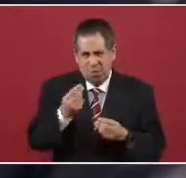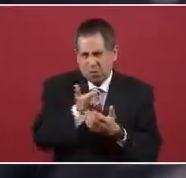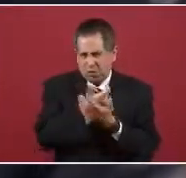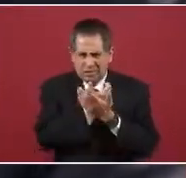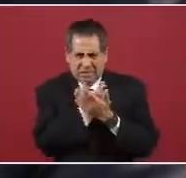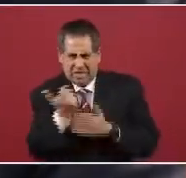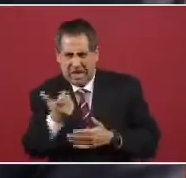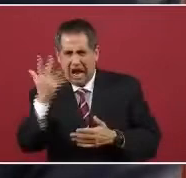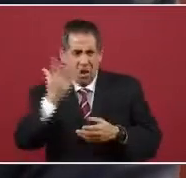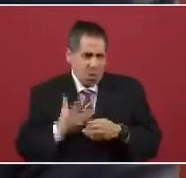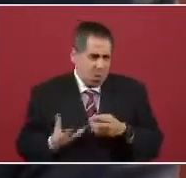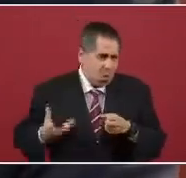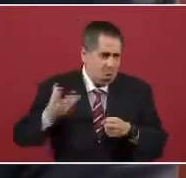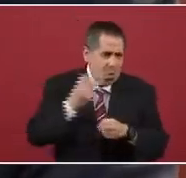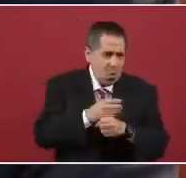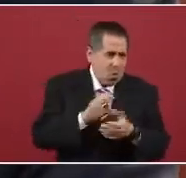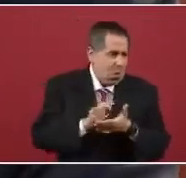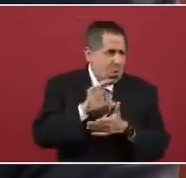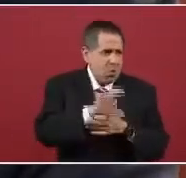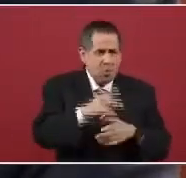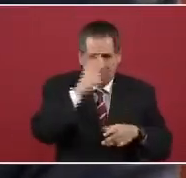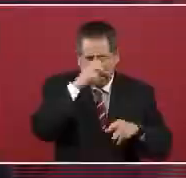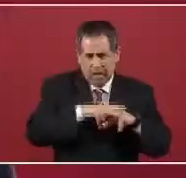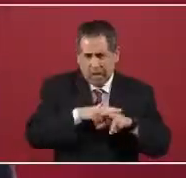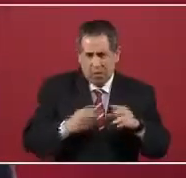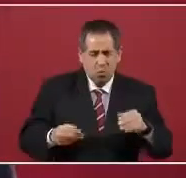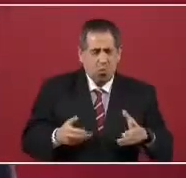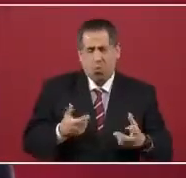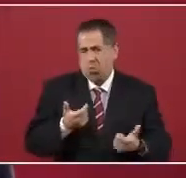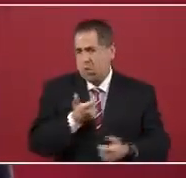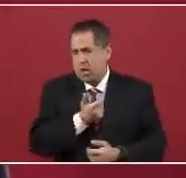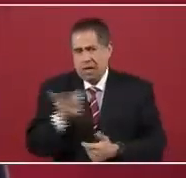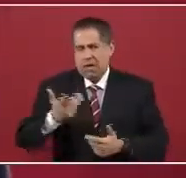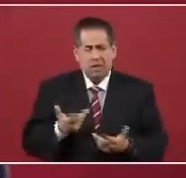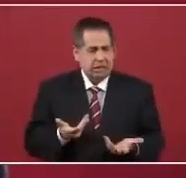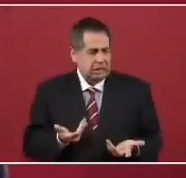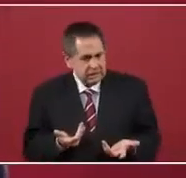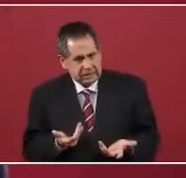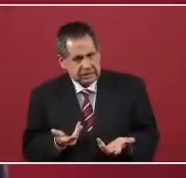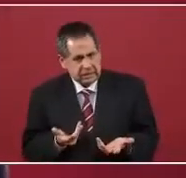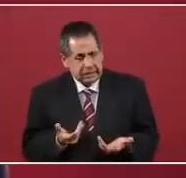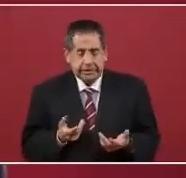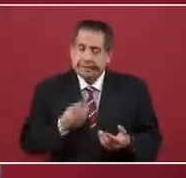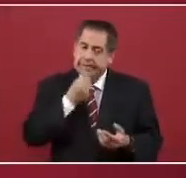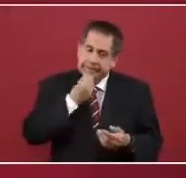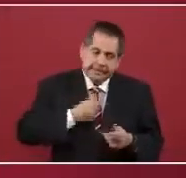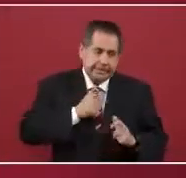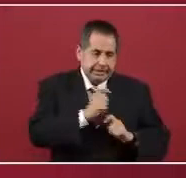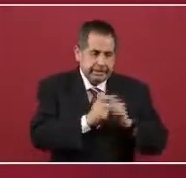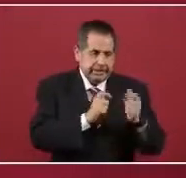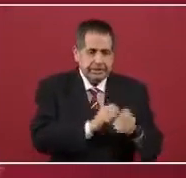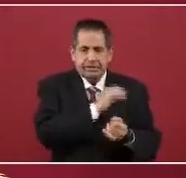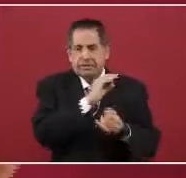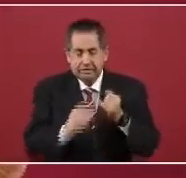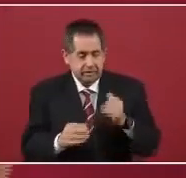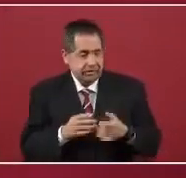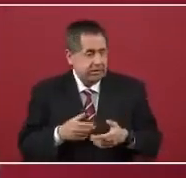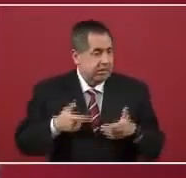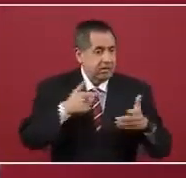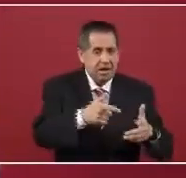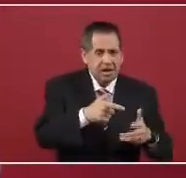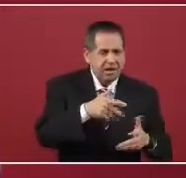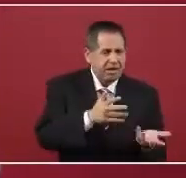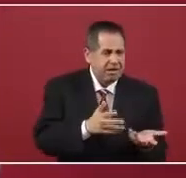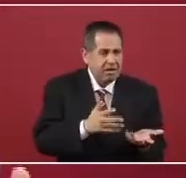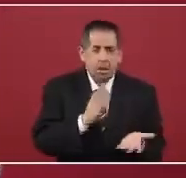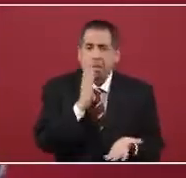sobreestimado el costo, ¿sí? Y al final es una obra que